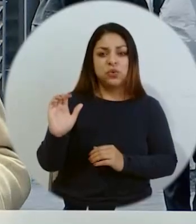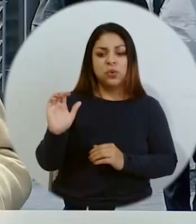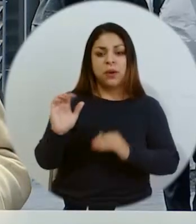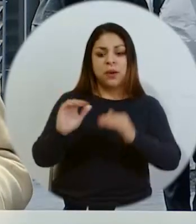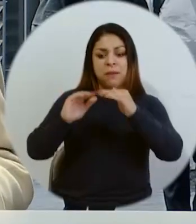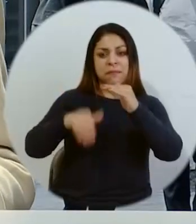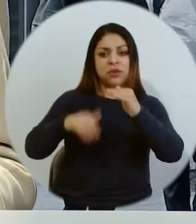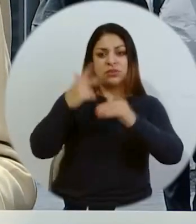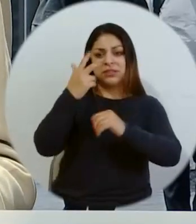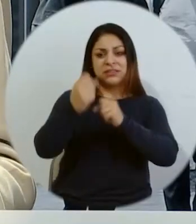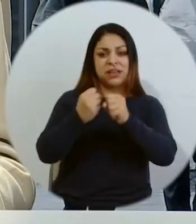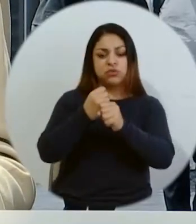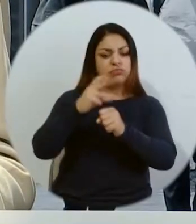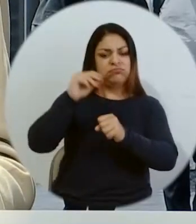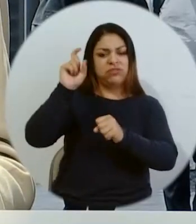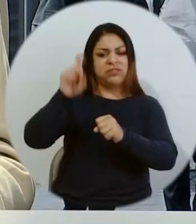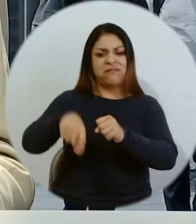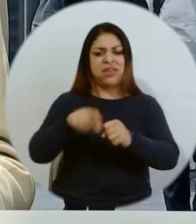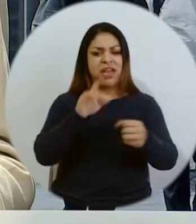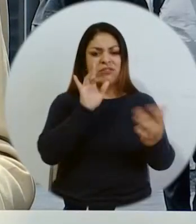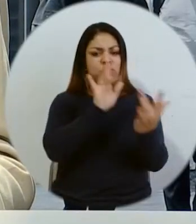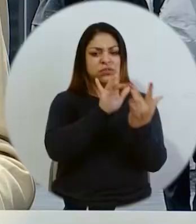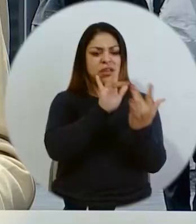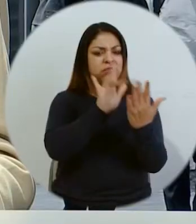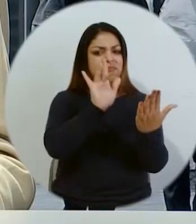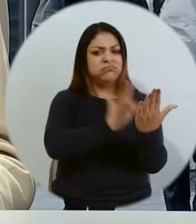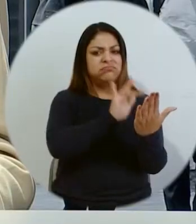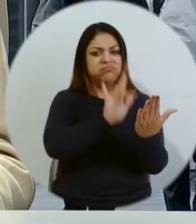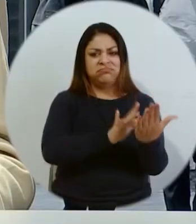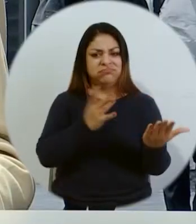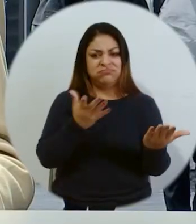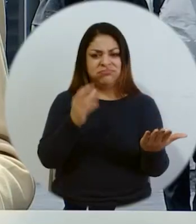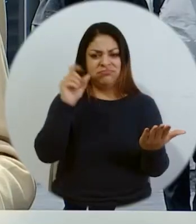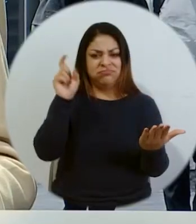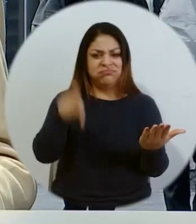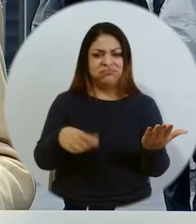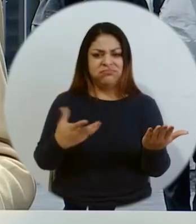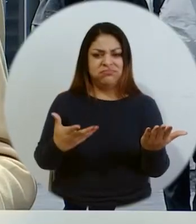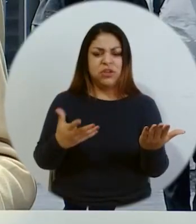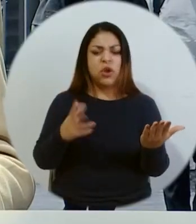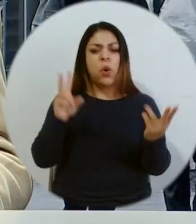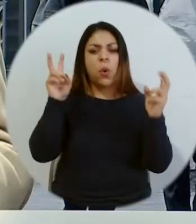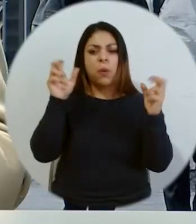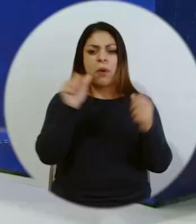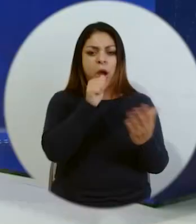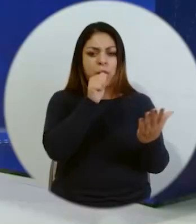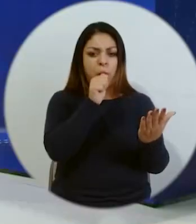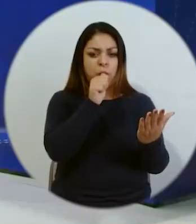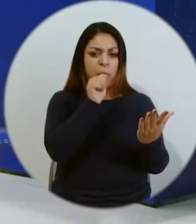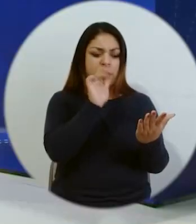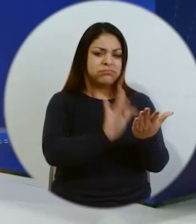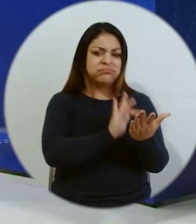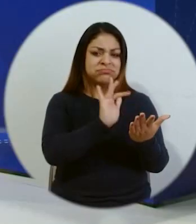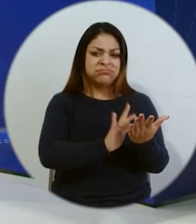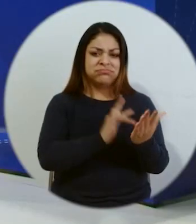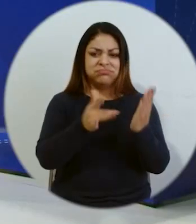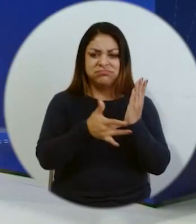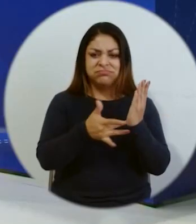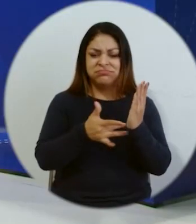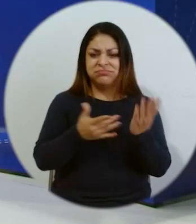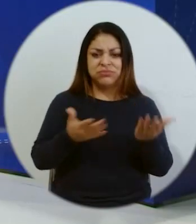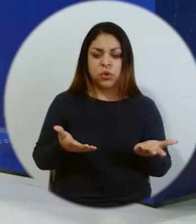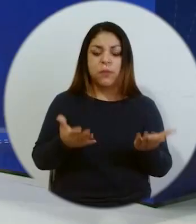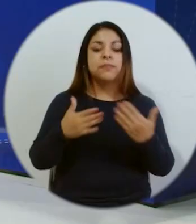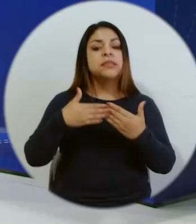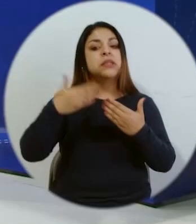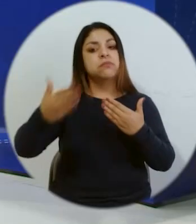tener contacto con las pantallas digitales. No debería tener niñera electrónica. Exacto. Y después de ahí, los plazos tienen